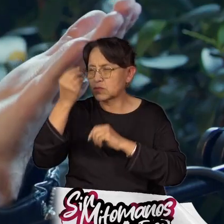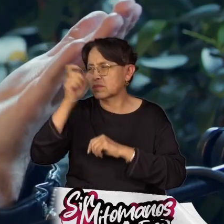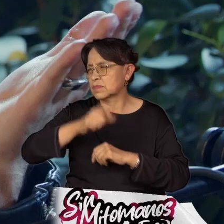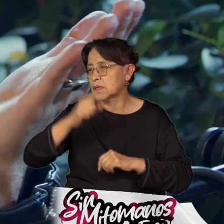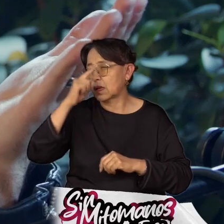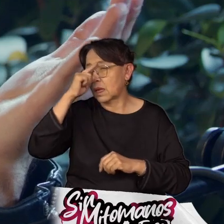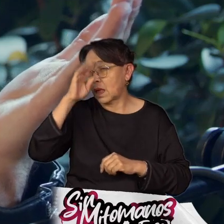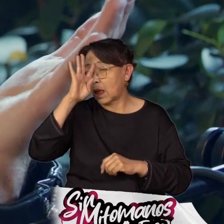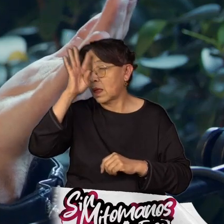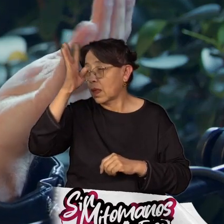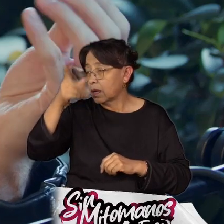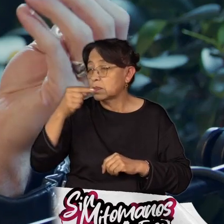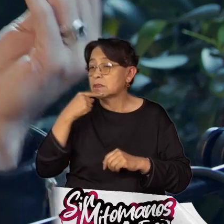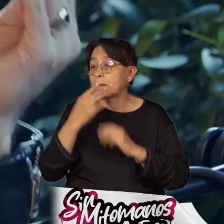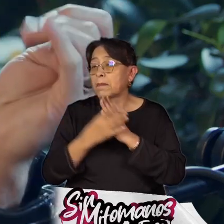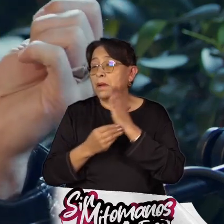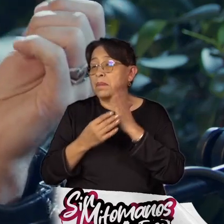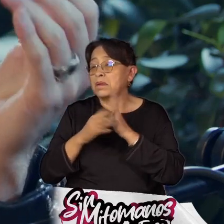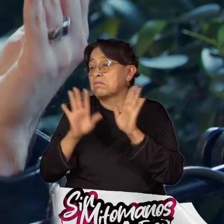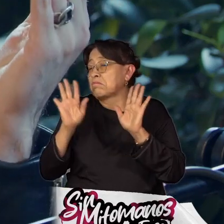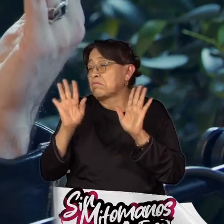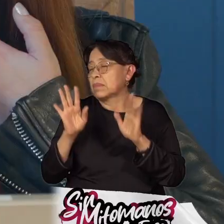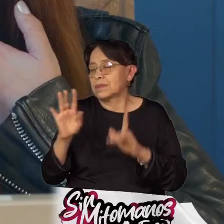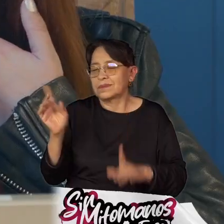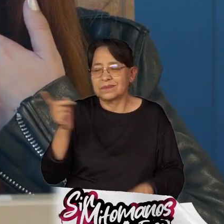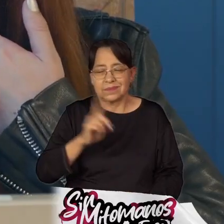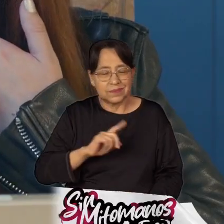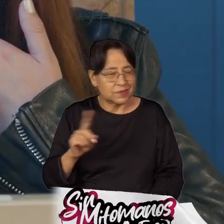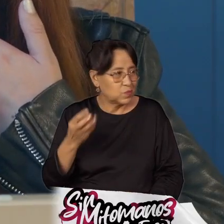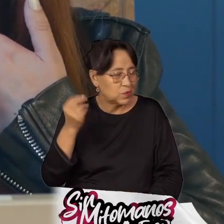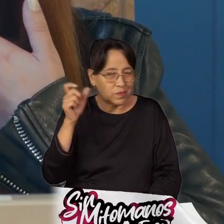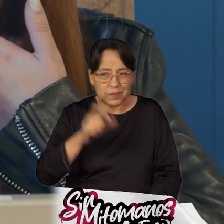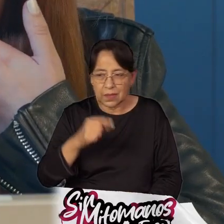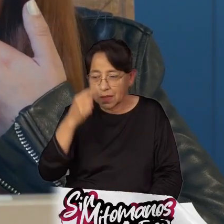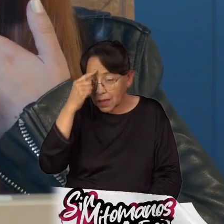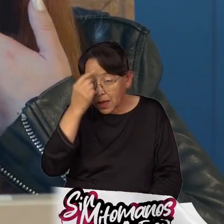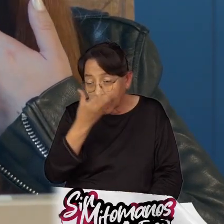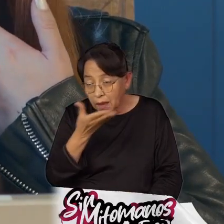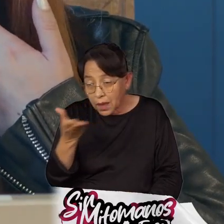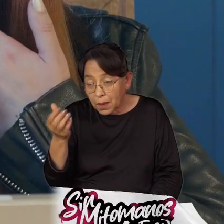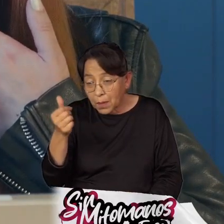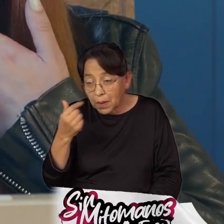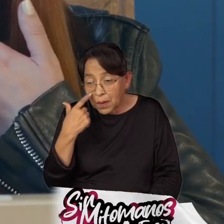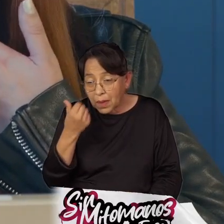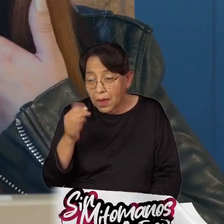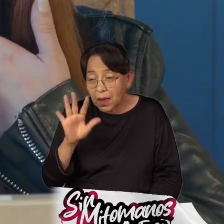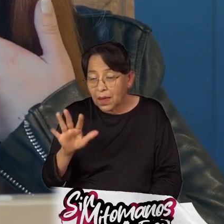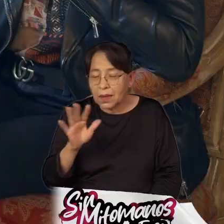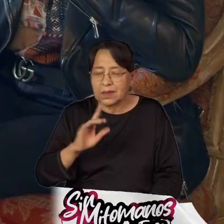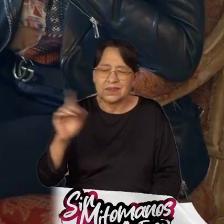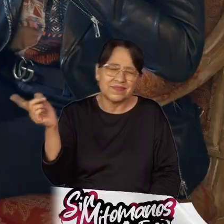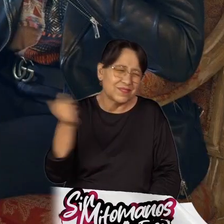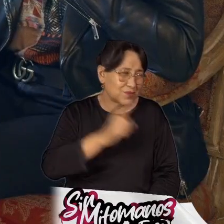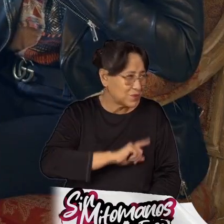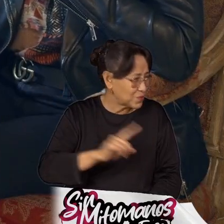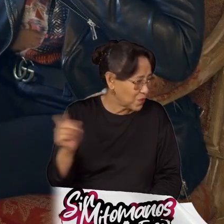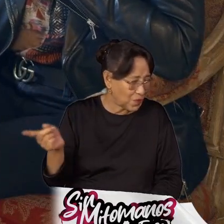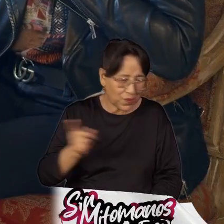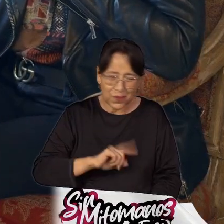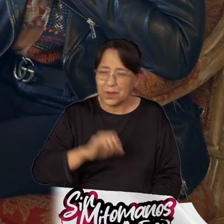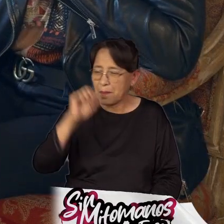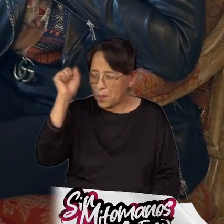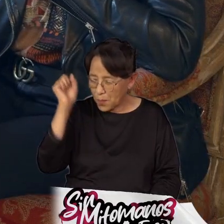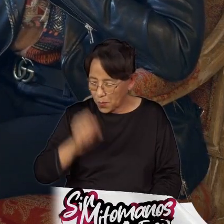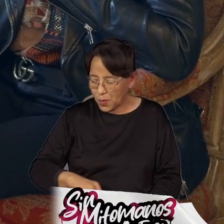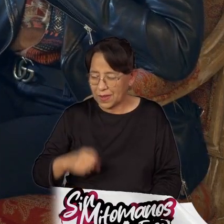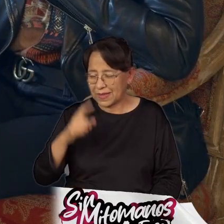una mentalidad de bendición. ¿Cuántos de nuestra una mentalidad iglesia? de mendicidad por una condición económica estable solo por